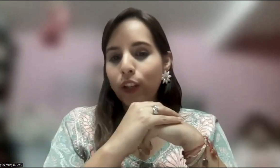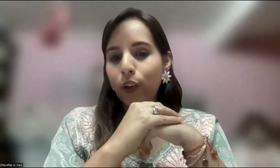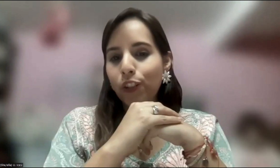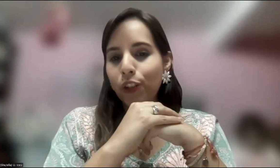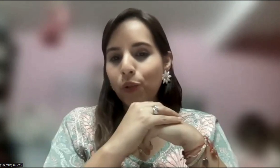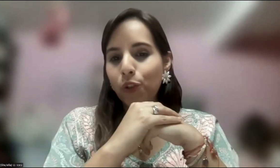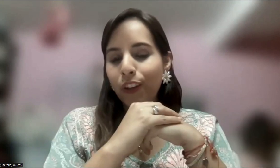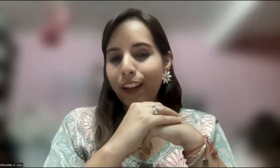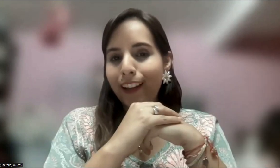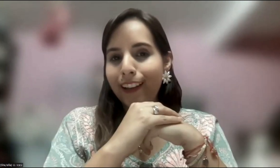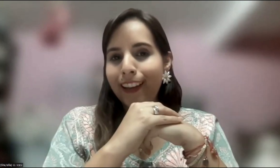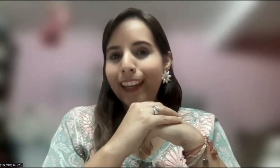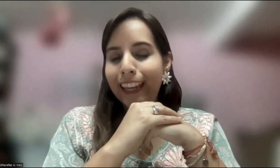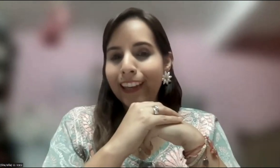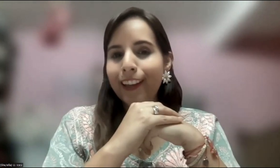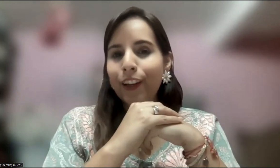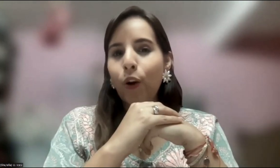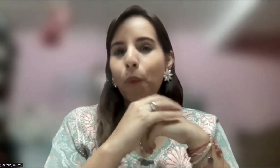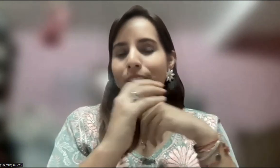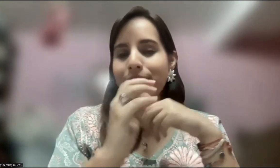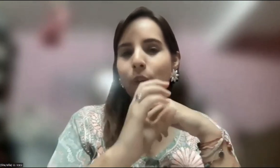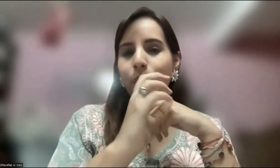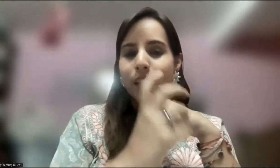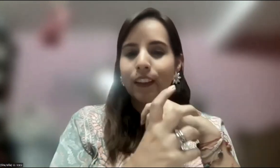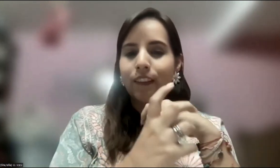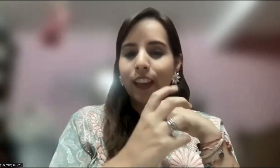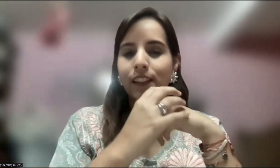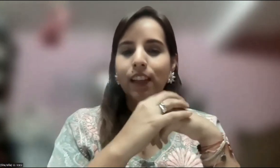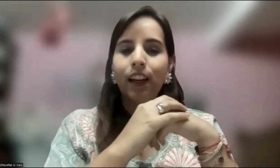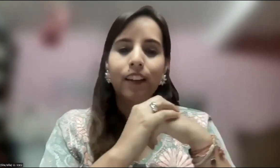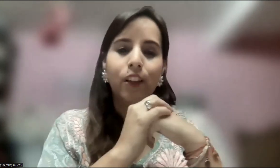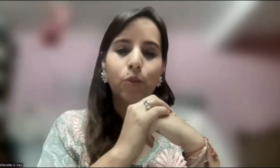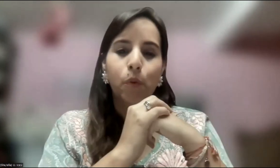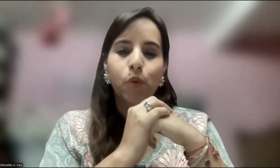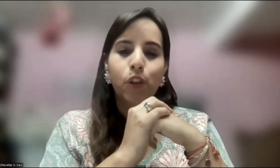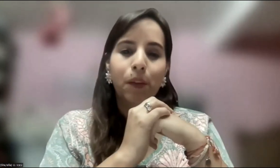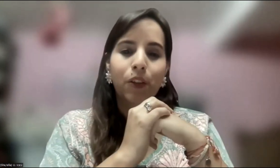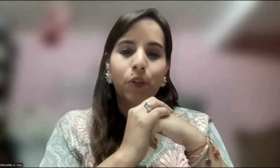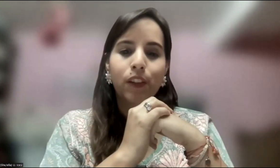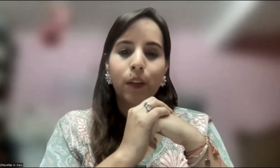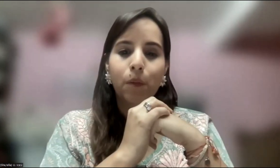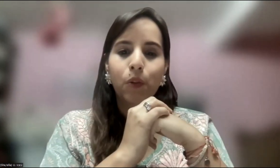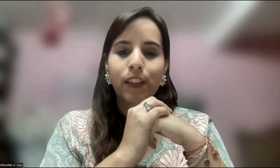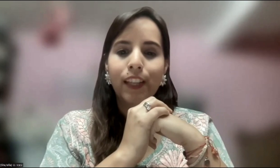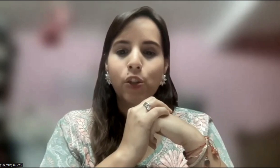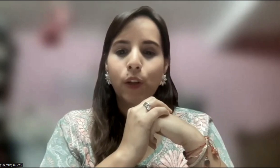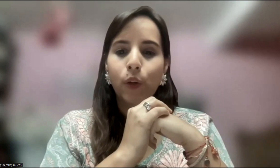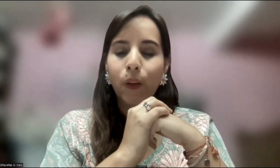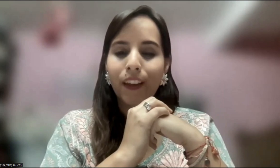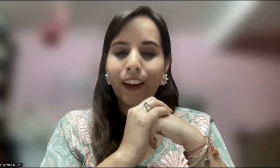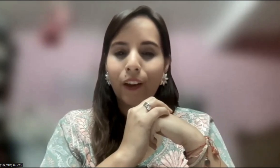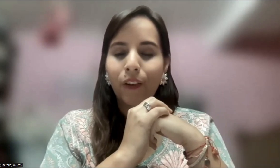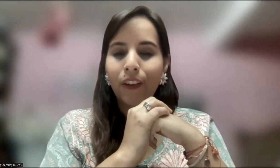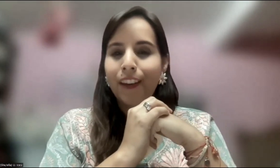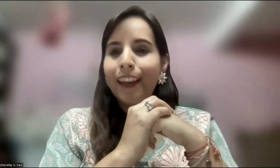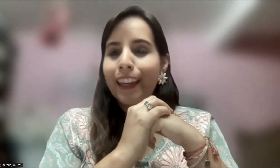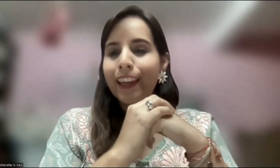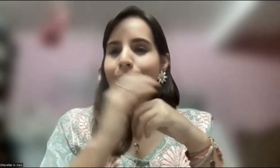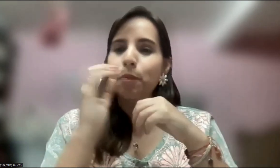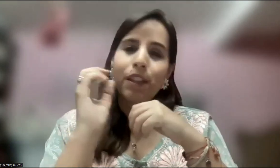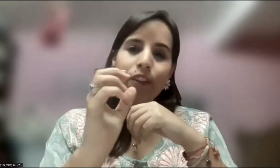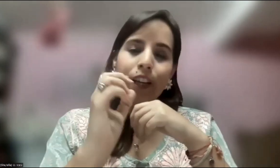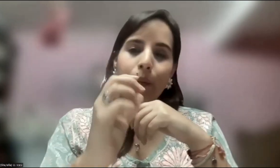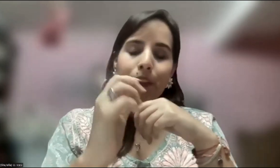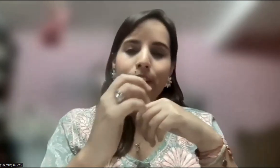la corte constitucional y cómo ha sido esa tendencia de los pronunciamientos en términos del derecho del cuidado